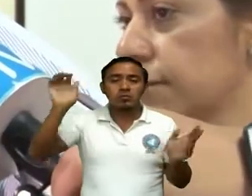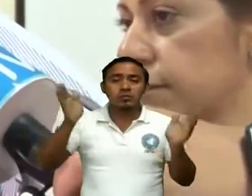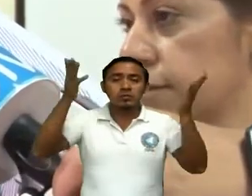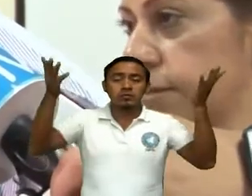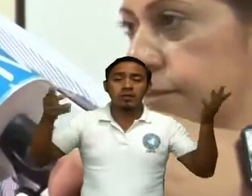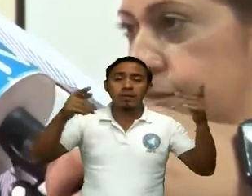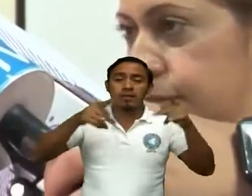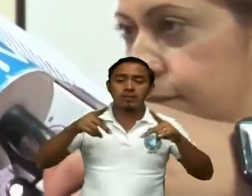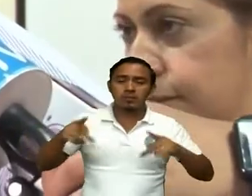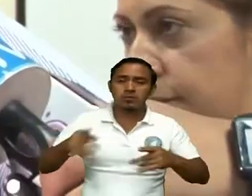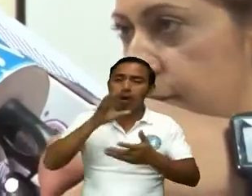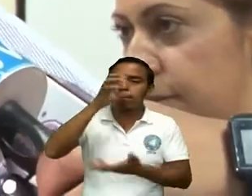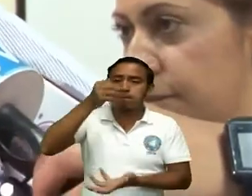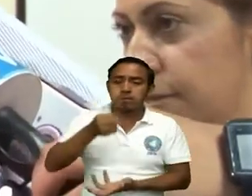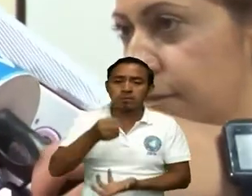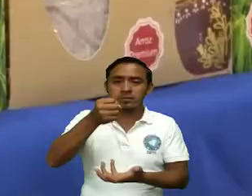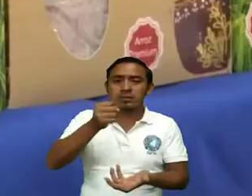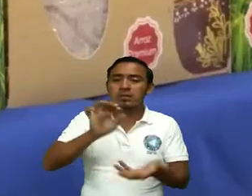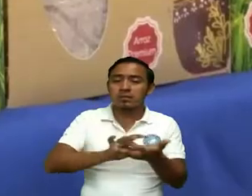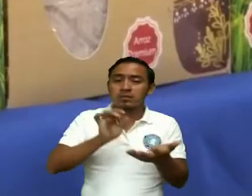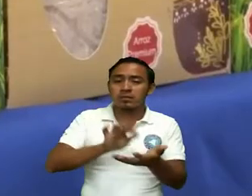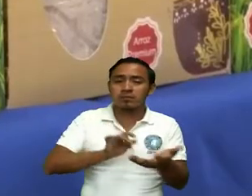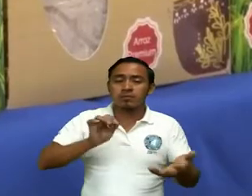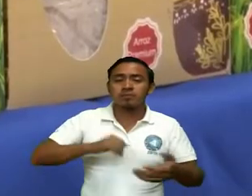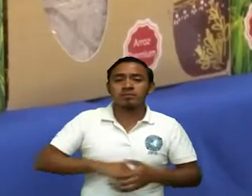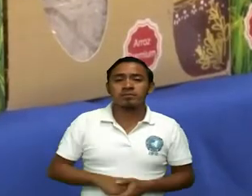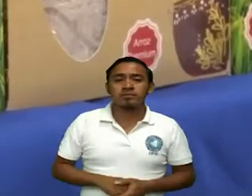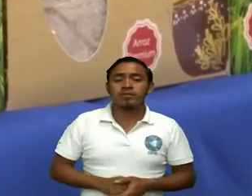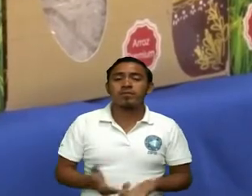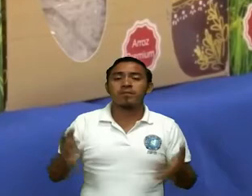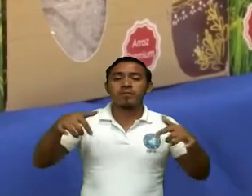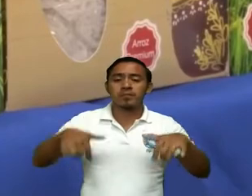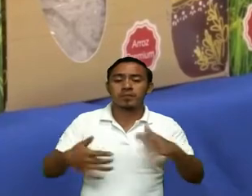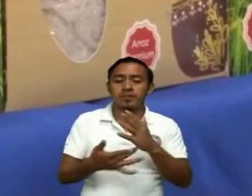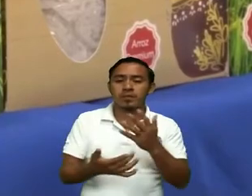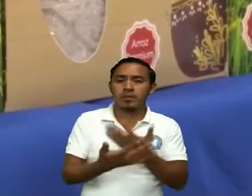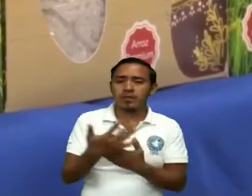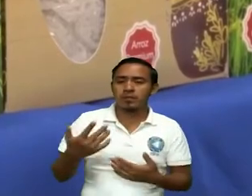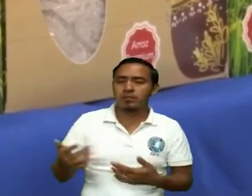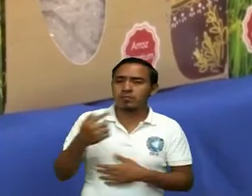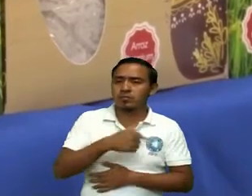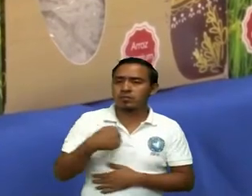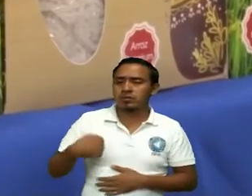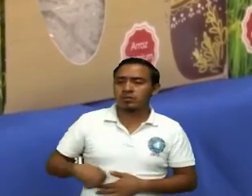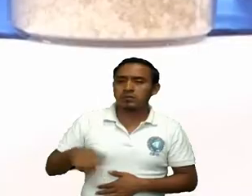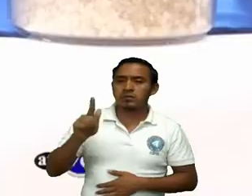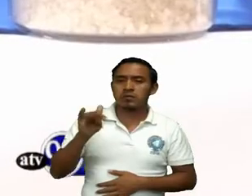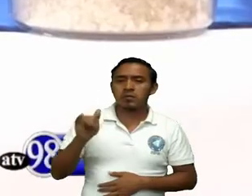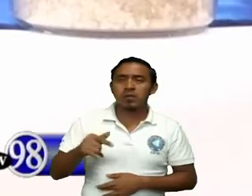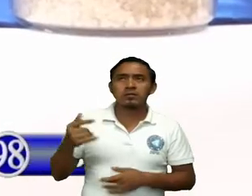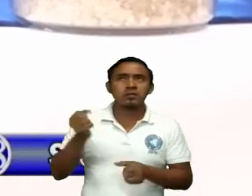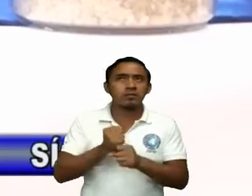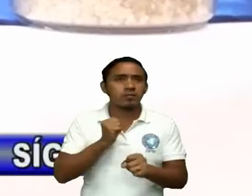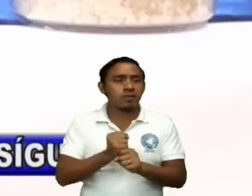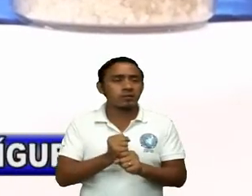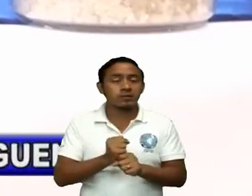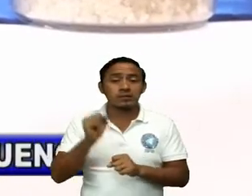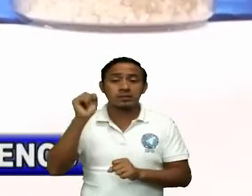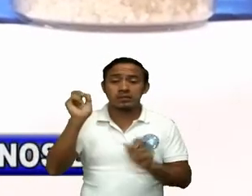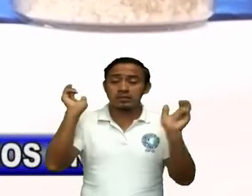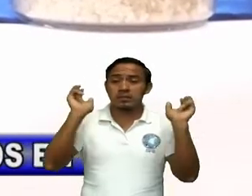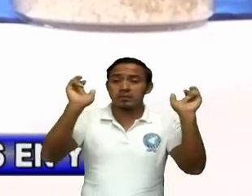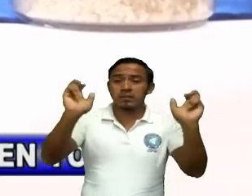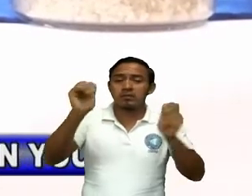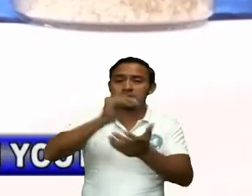inclusive bolsas de arroz. Actualmente, técnicos de China-Taiwán trabajan con campesinos de Cebaco en el Centro